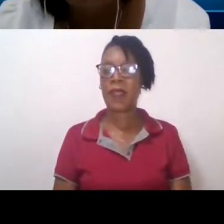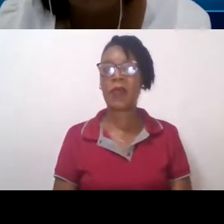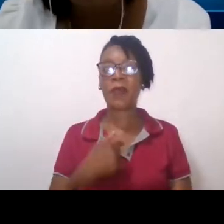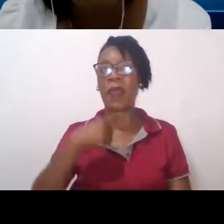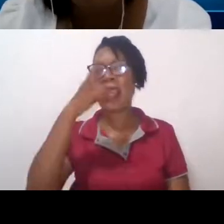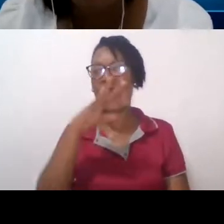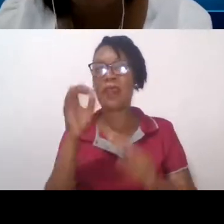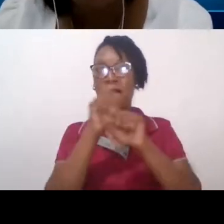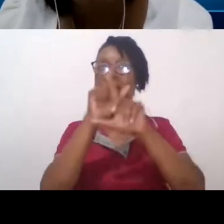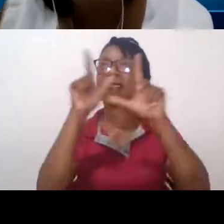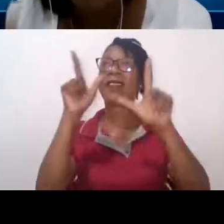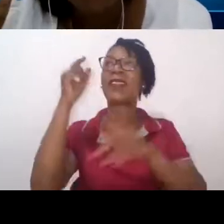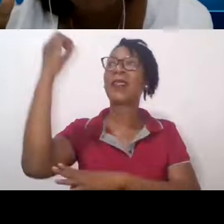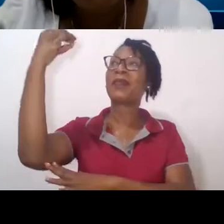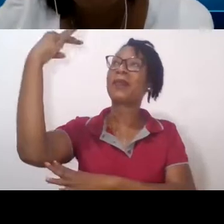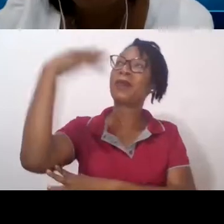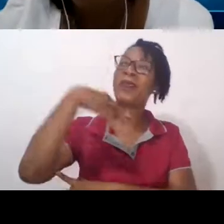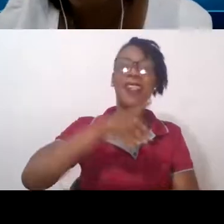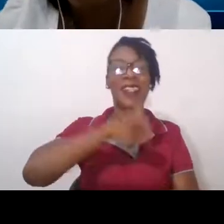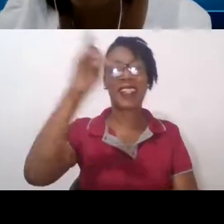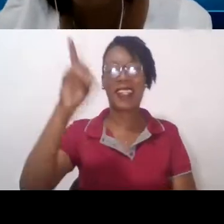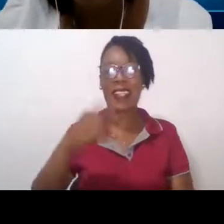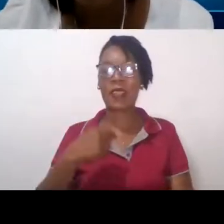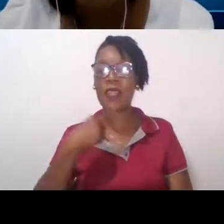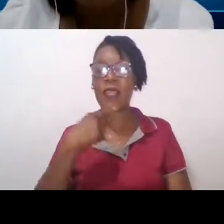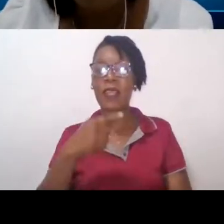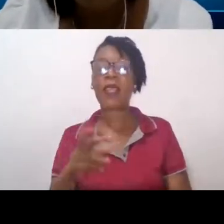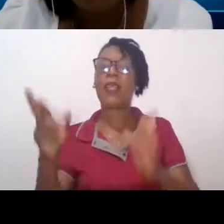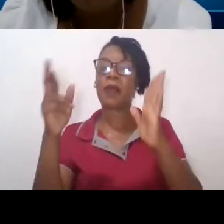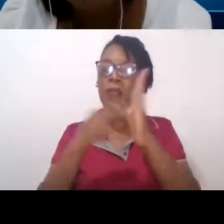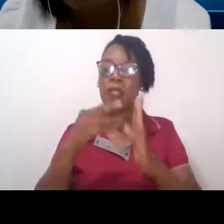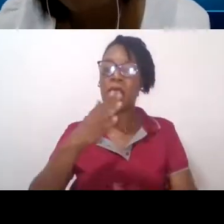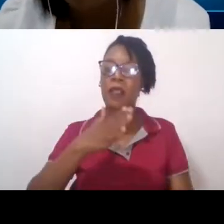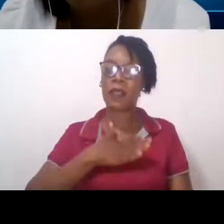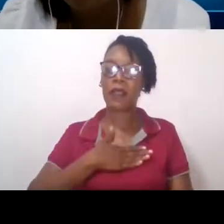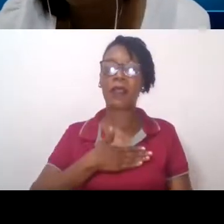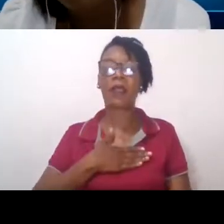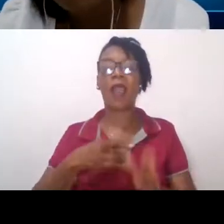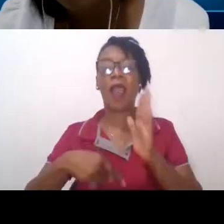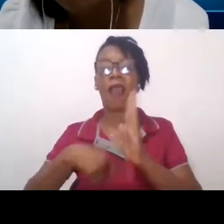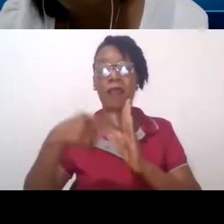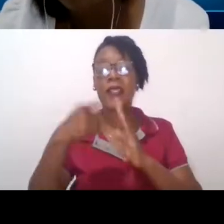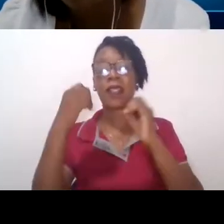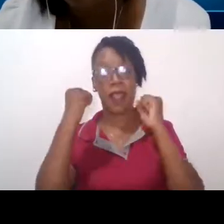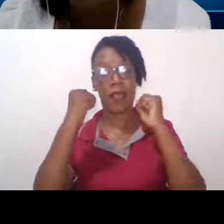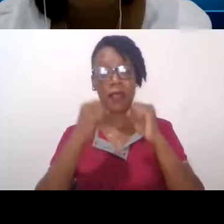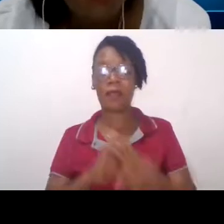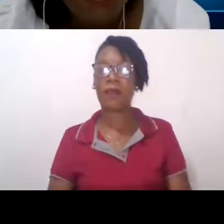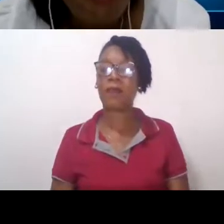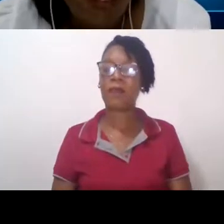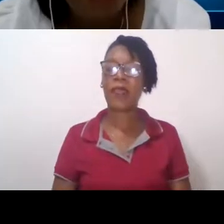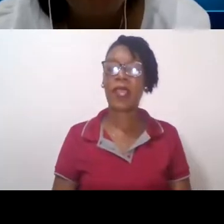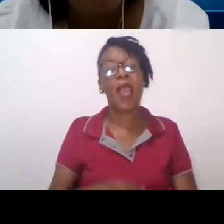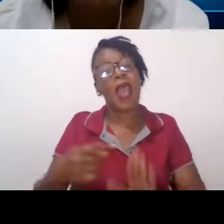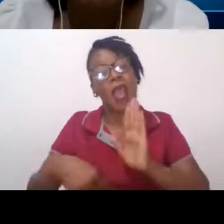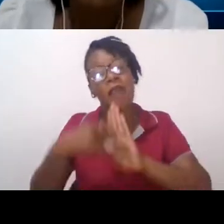arriba, y dije, repita después de mí, a veces se gana, y él dijo, a veces se gana. Y a veces